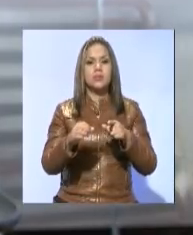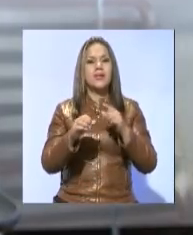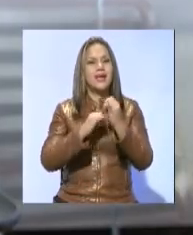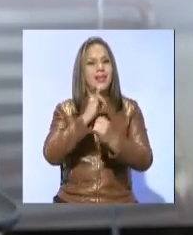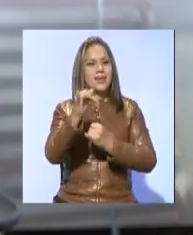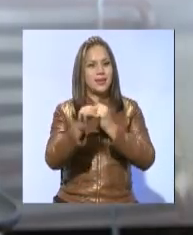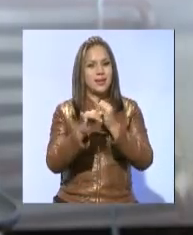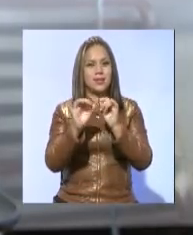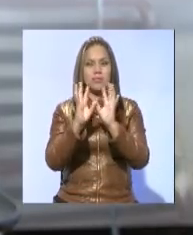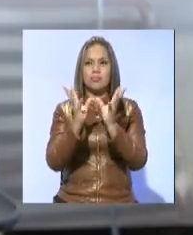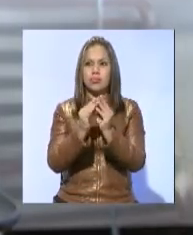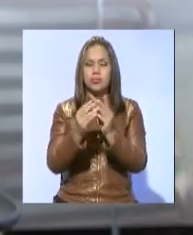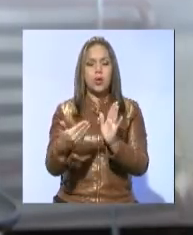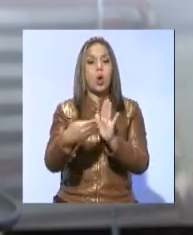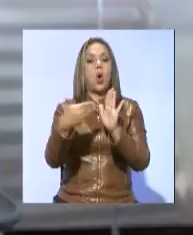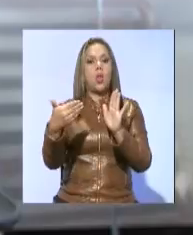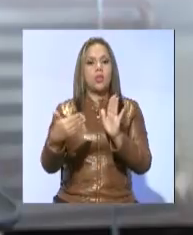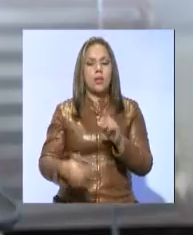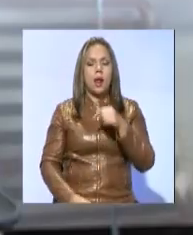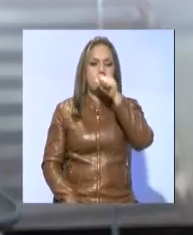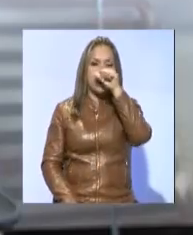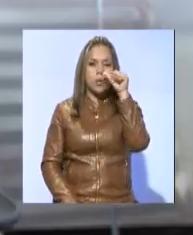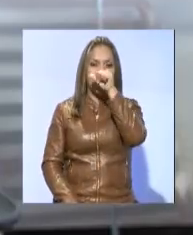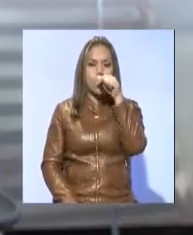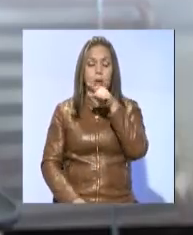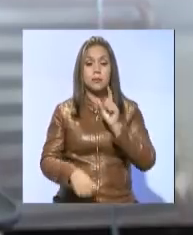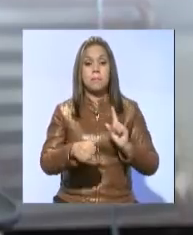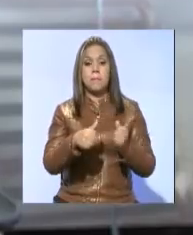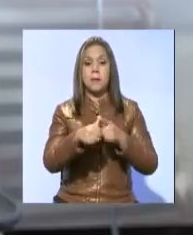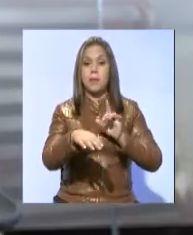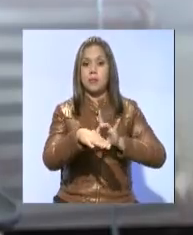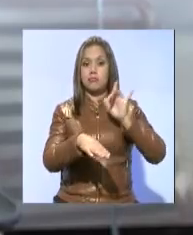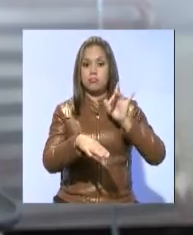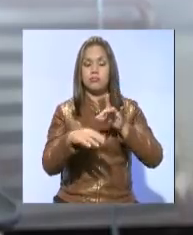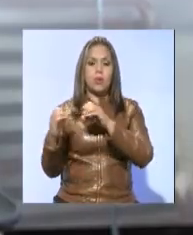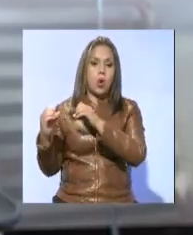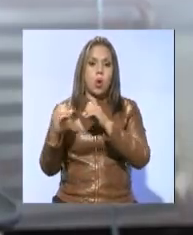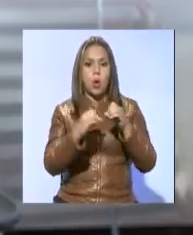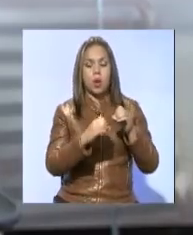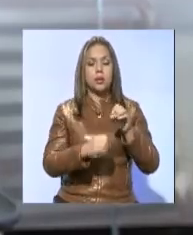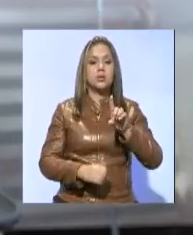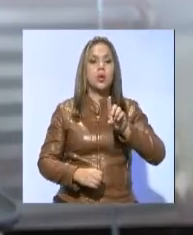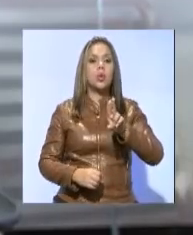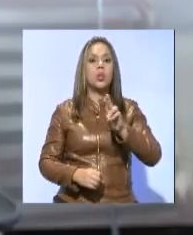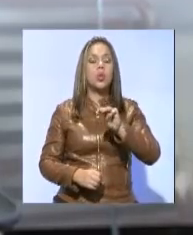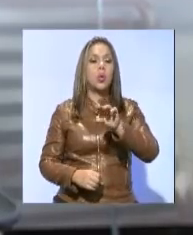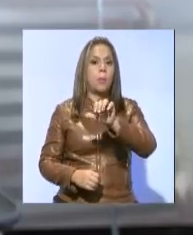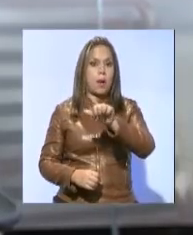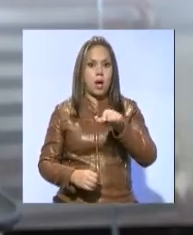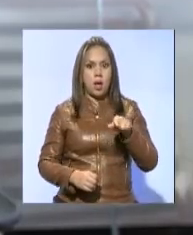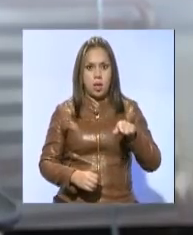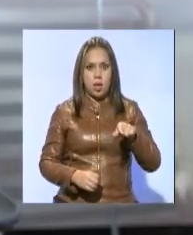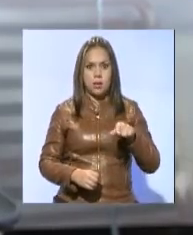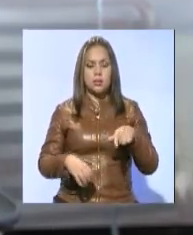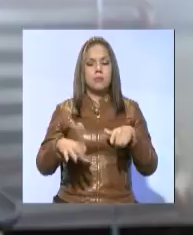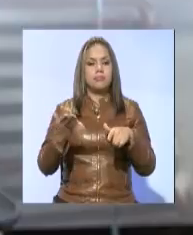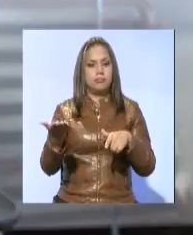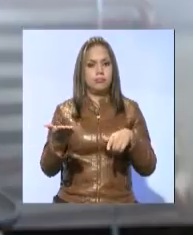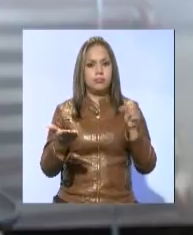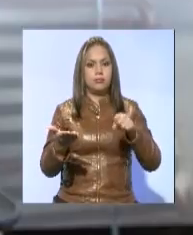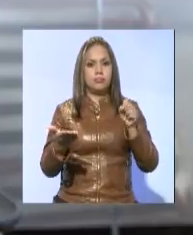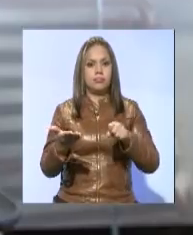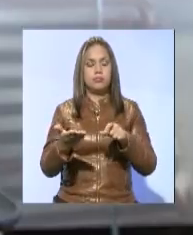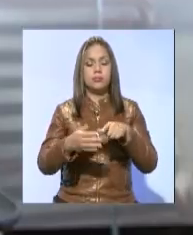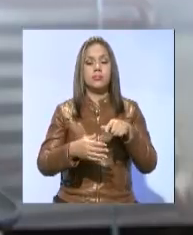Parlamentarios contra las Drogas, primera cita de esta naturaleza organizada por la Duma, es decir, una de las cámaras del